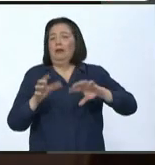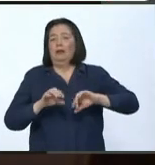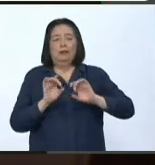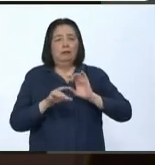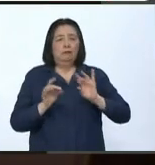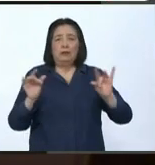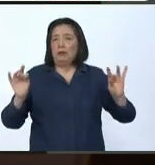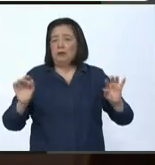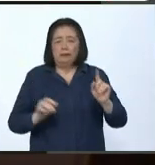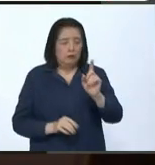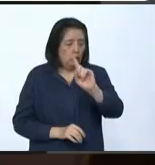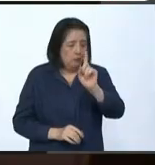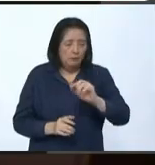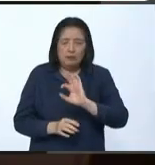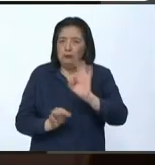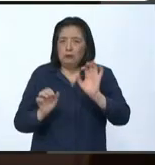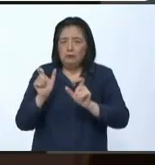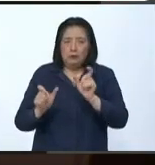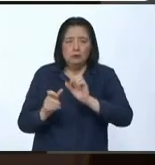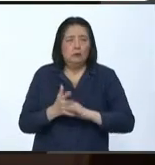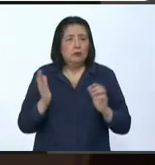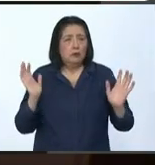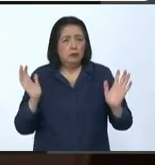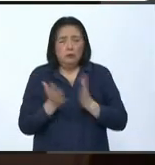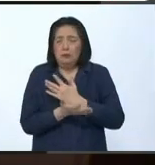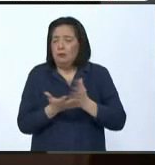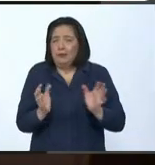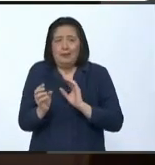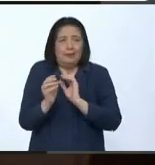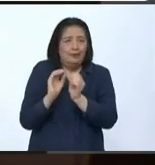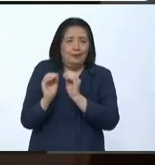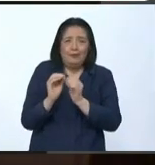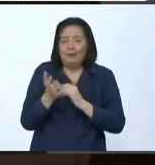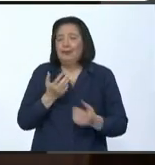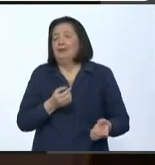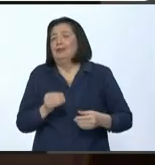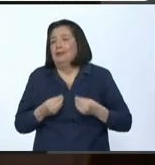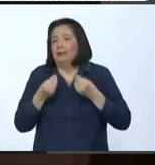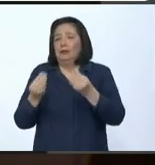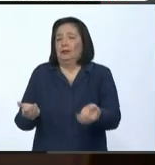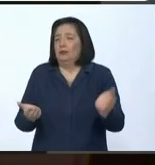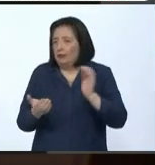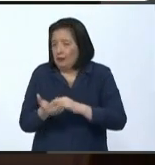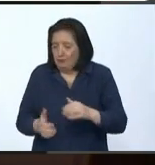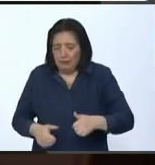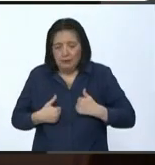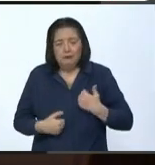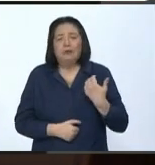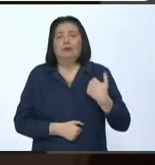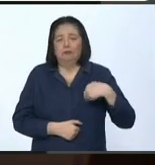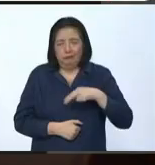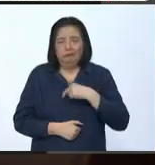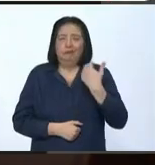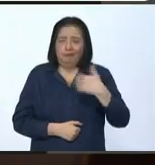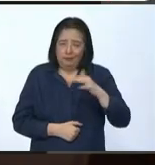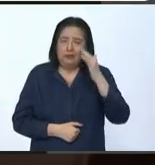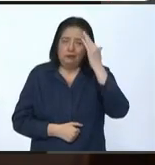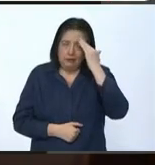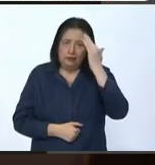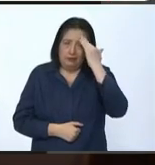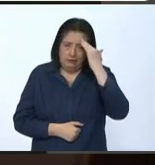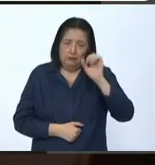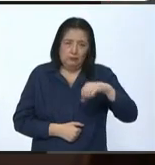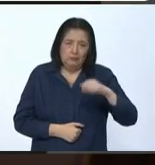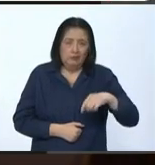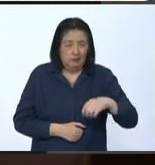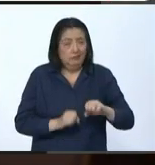nadie. No hay forma de reparar ni devolver la vida. Eso lo sabemos y lo tenemos